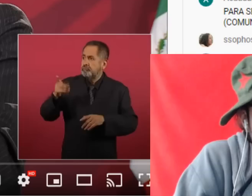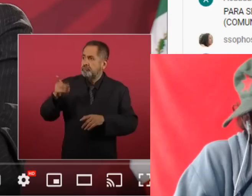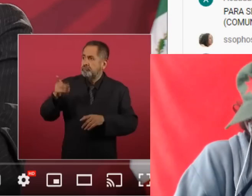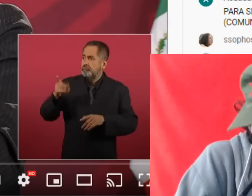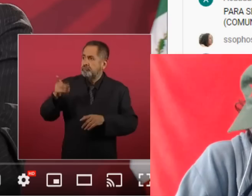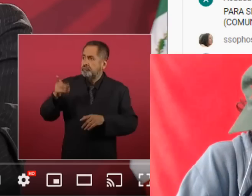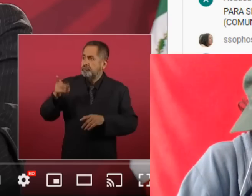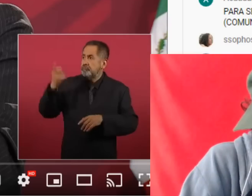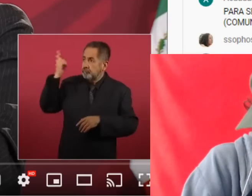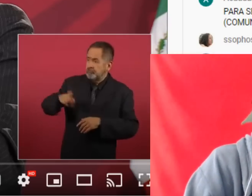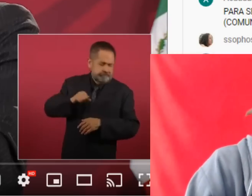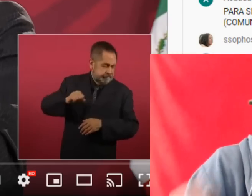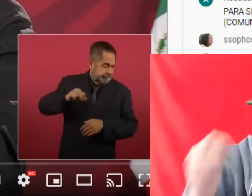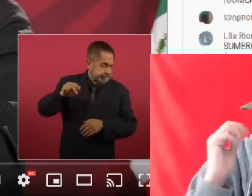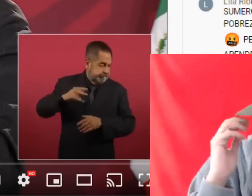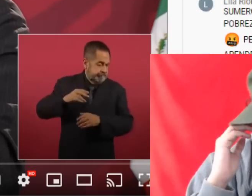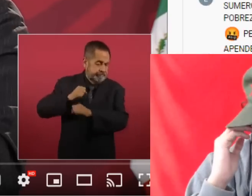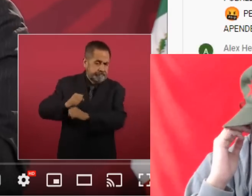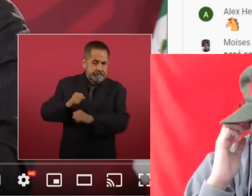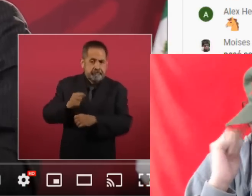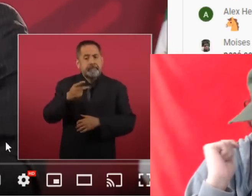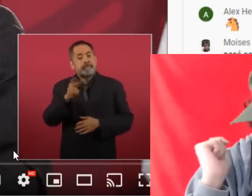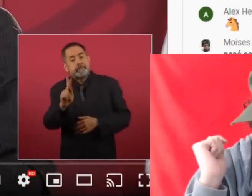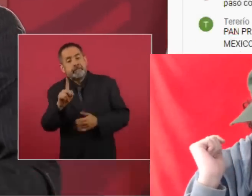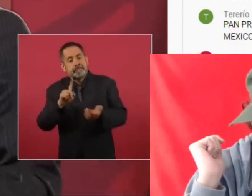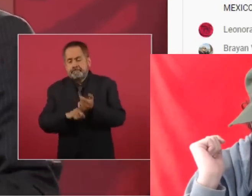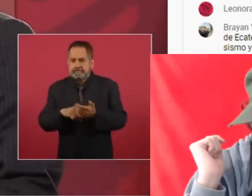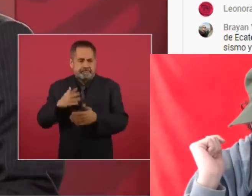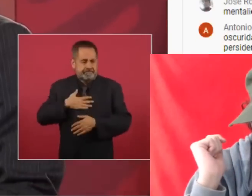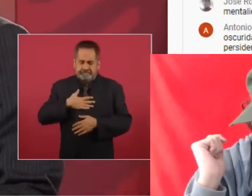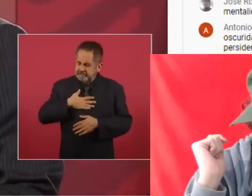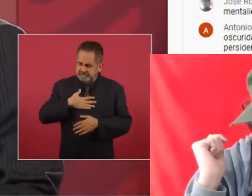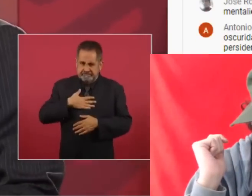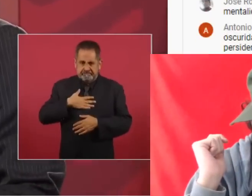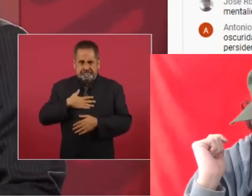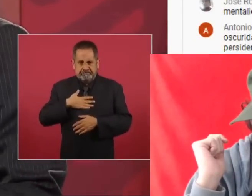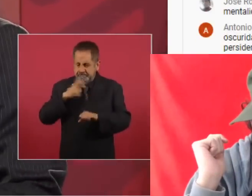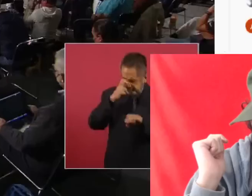head da más que yo soy muy perseverante